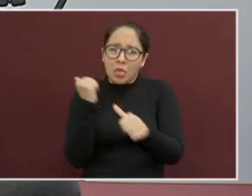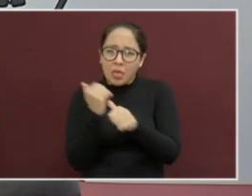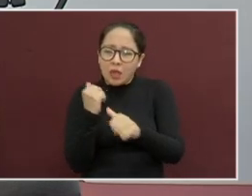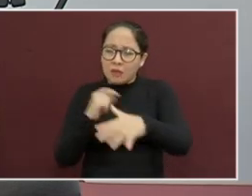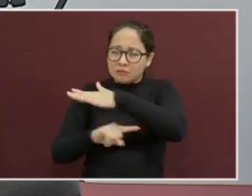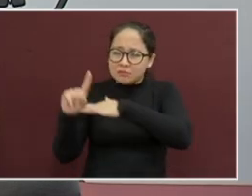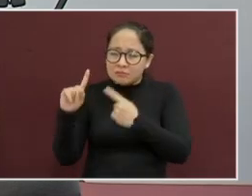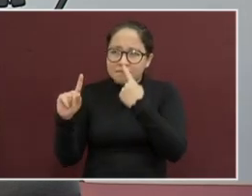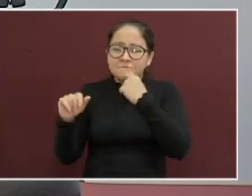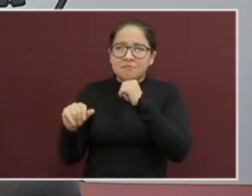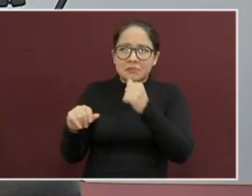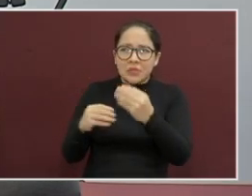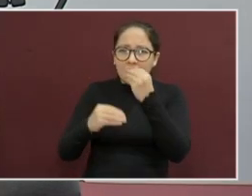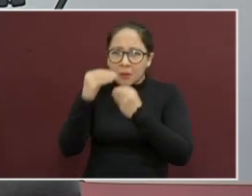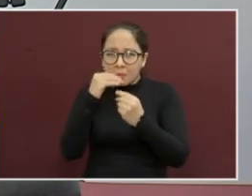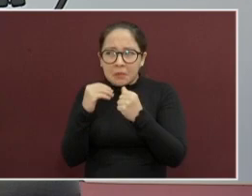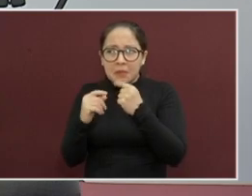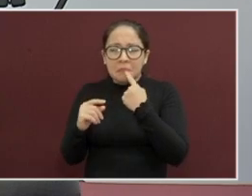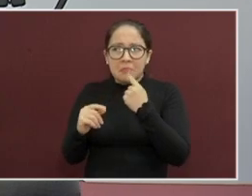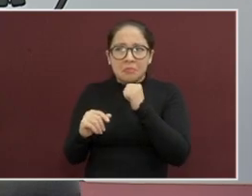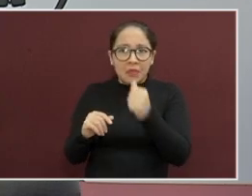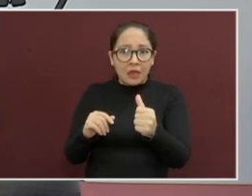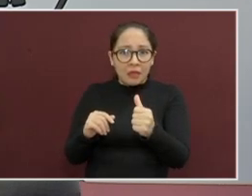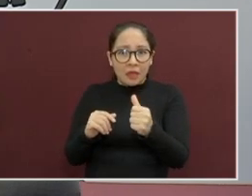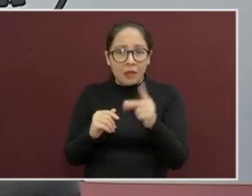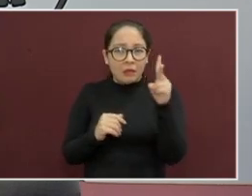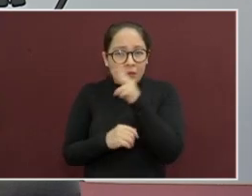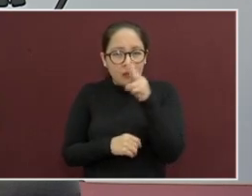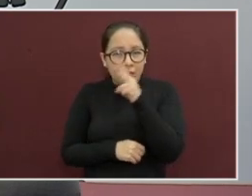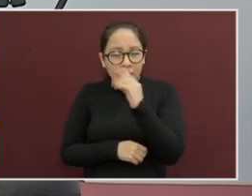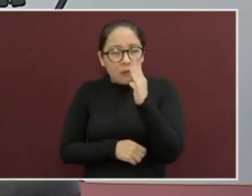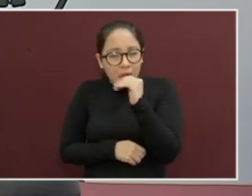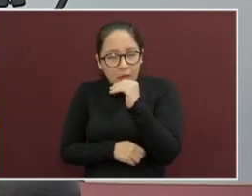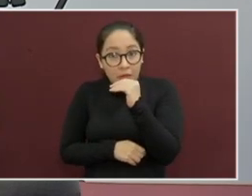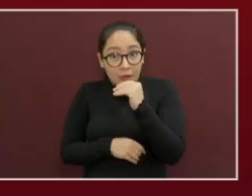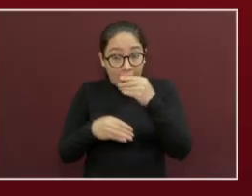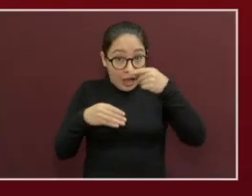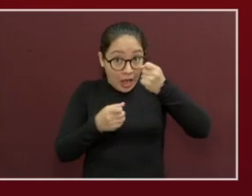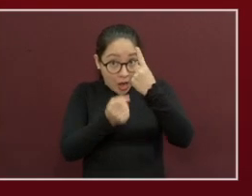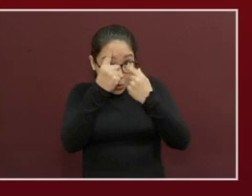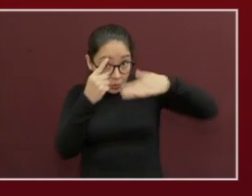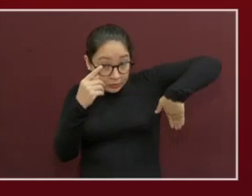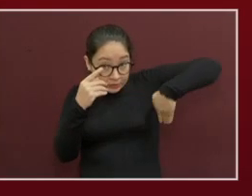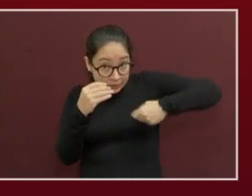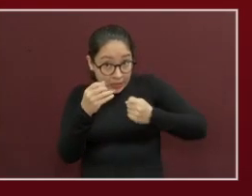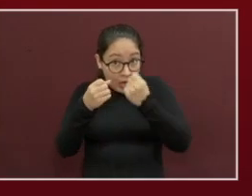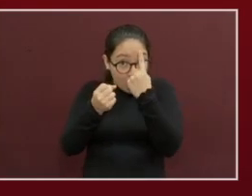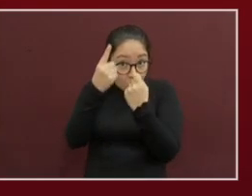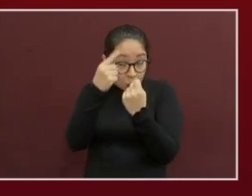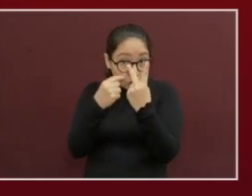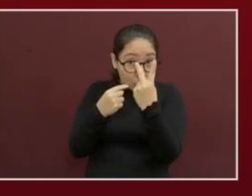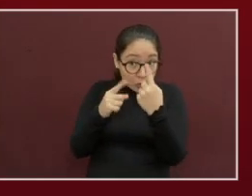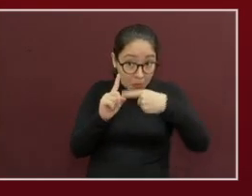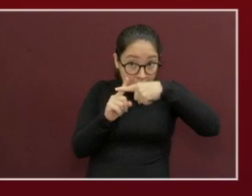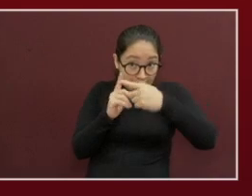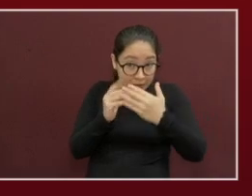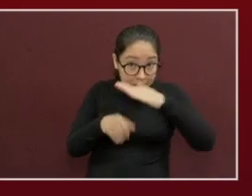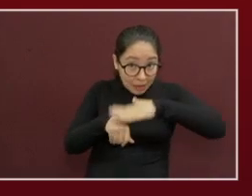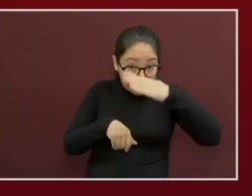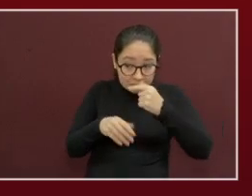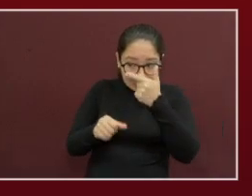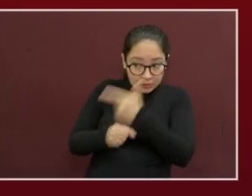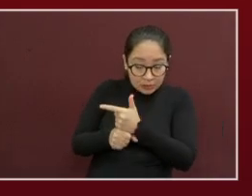respirar anotar dos o más de estos síntomas deben inmediatamente llamar al